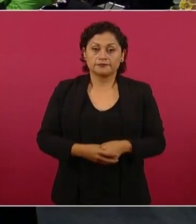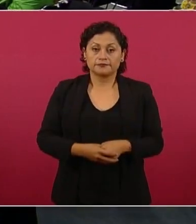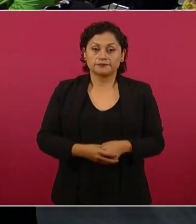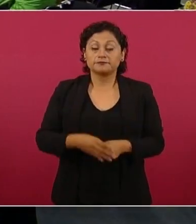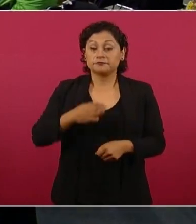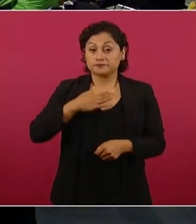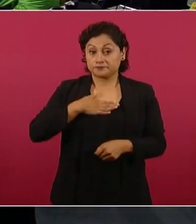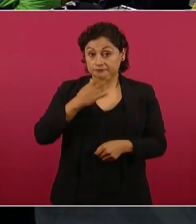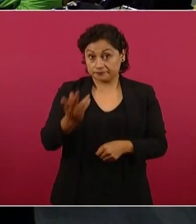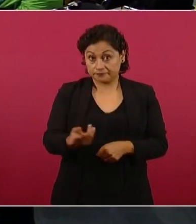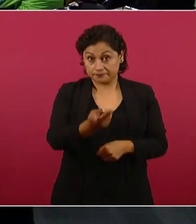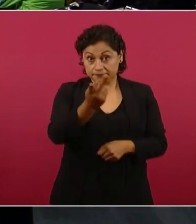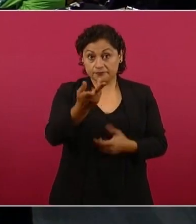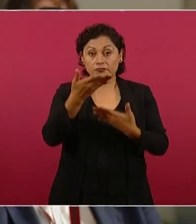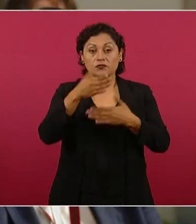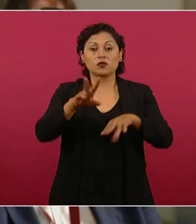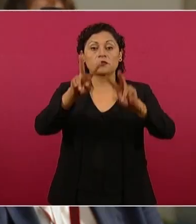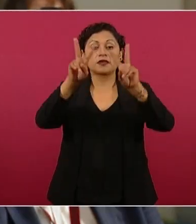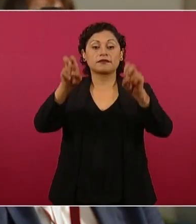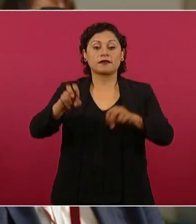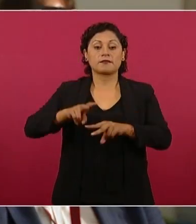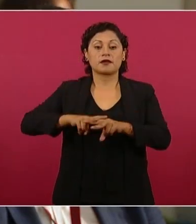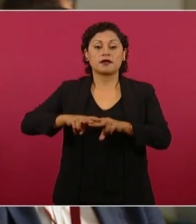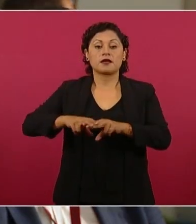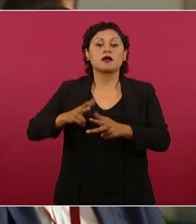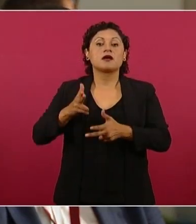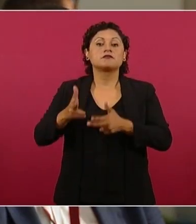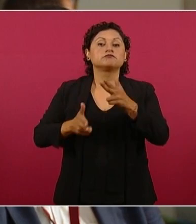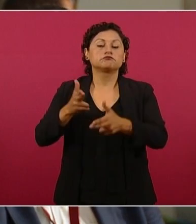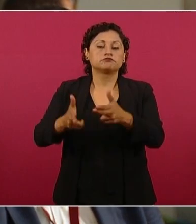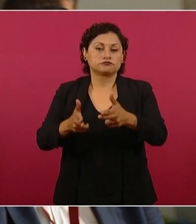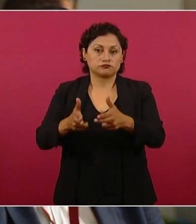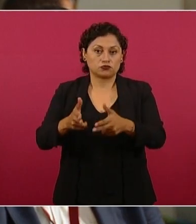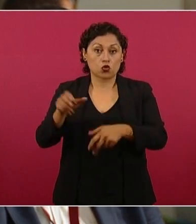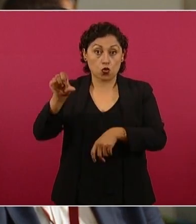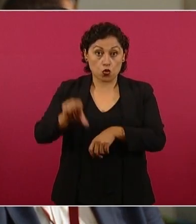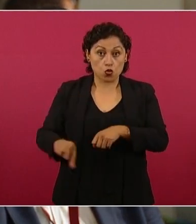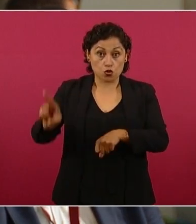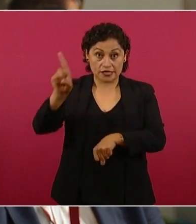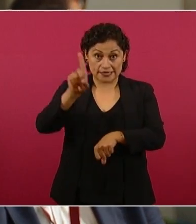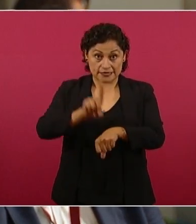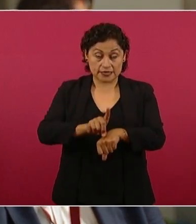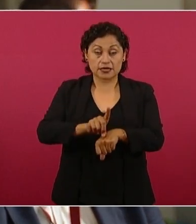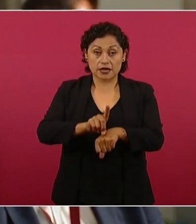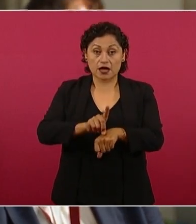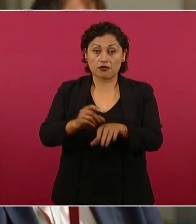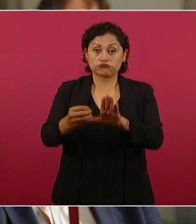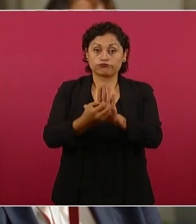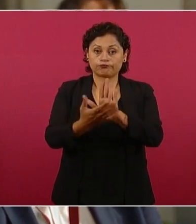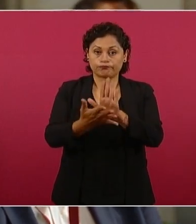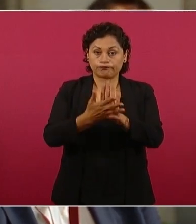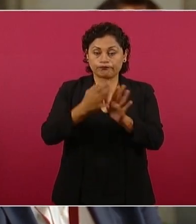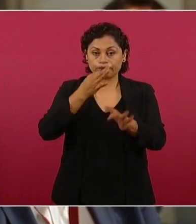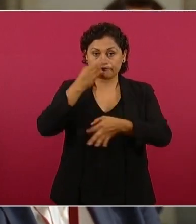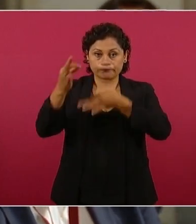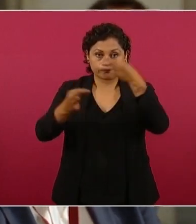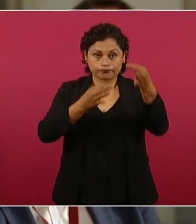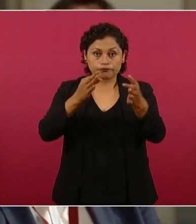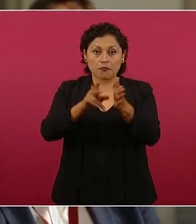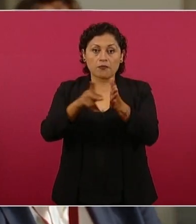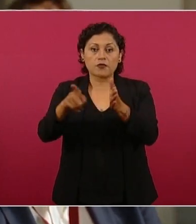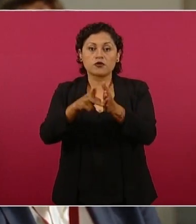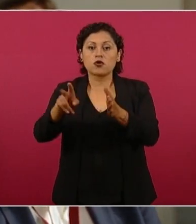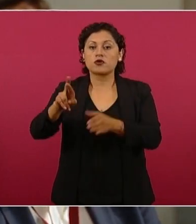en relación al Tren Maya. El día de hoy hay una nota en el diario